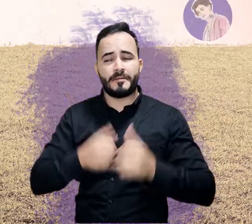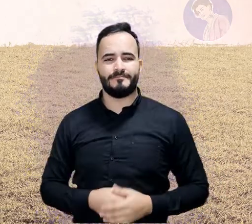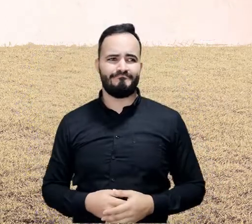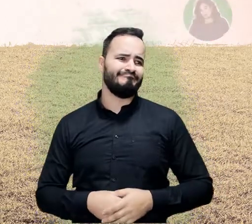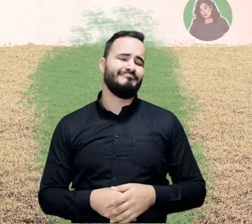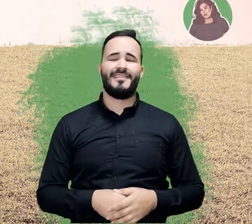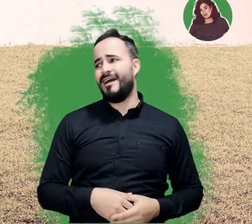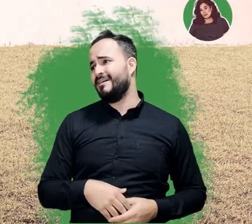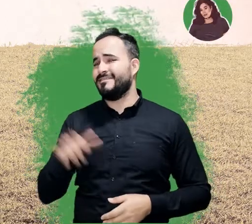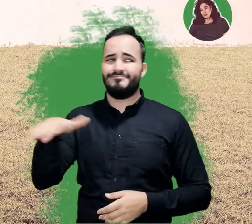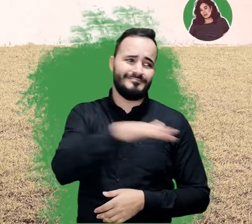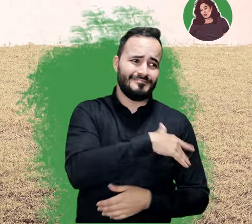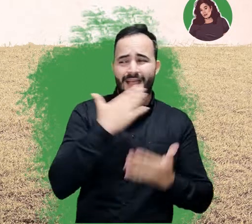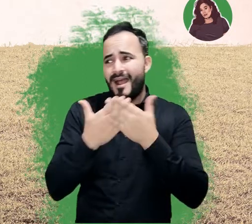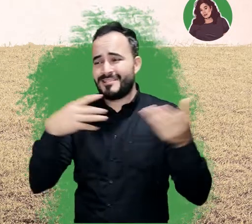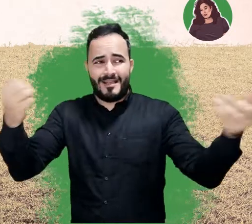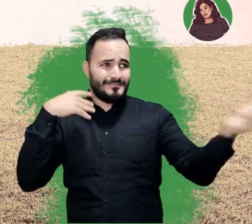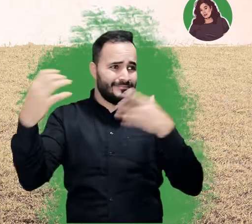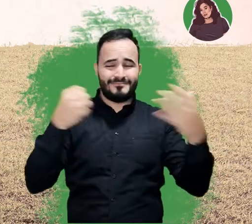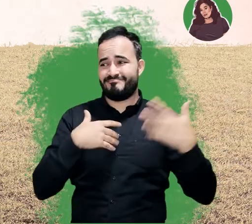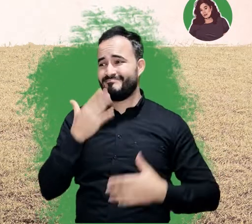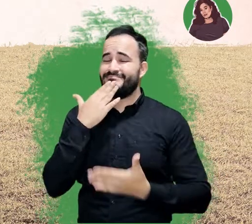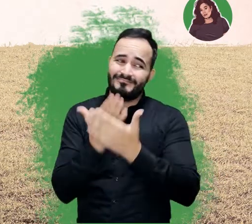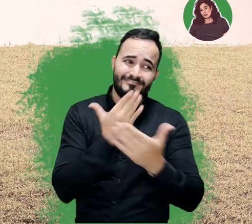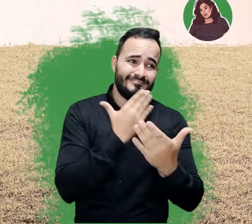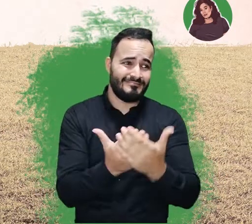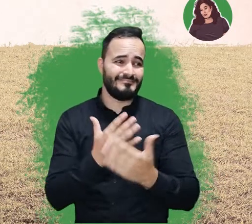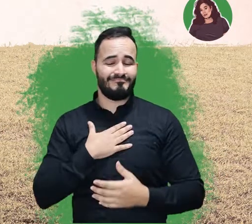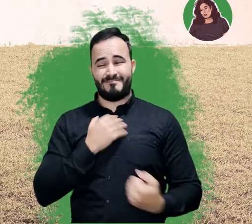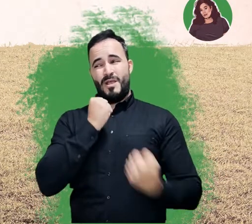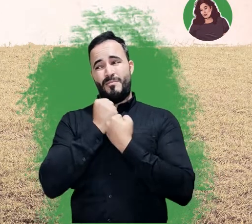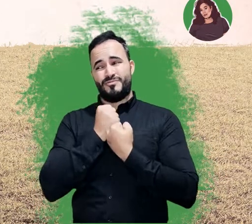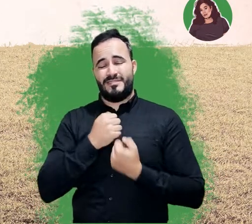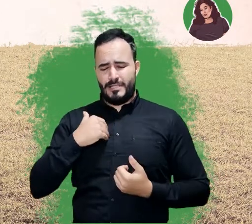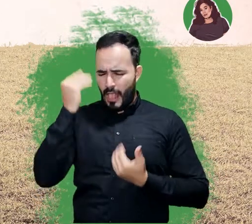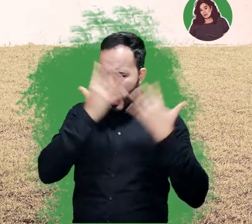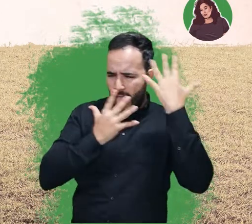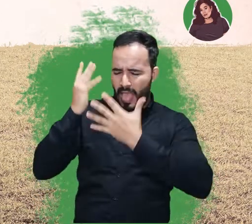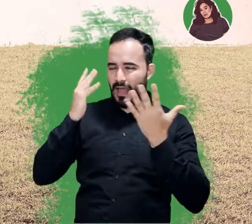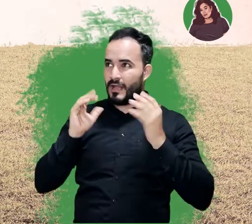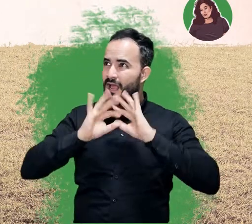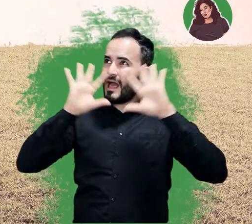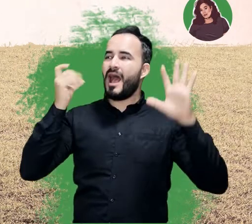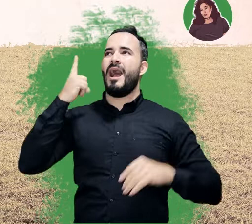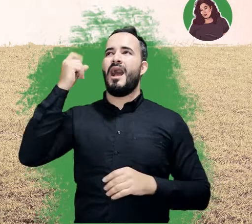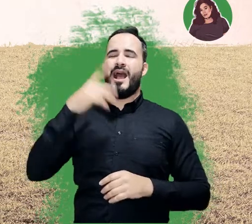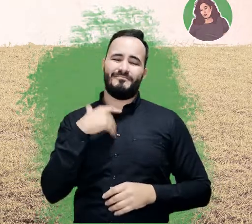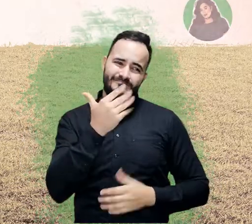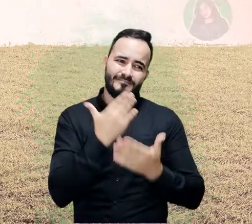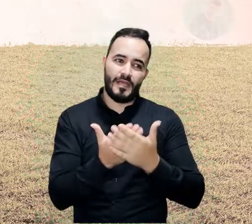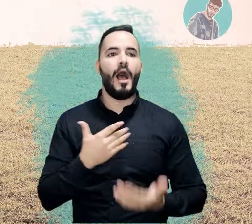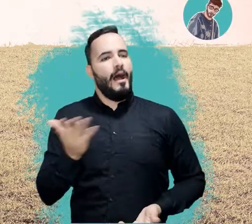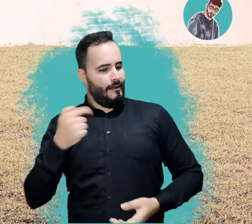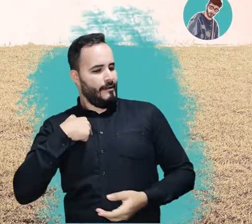satisfechas. Ay, qué alivio hablar con ustedes. Es que sentir este apoyo y ver cómo me ayudan a aclarar las dudas es muy